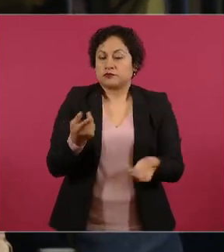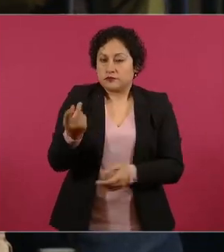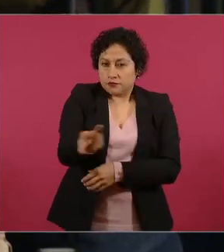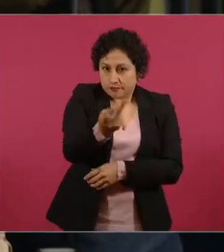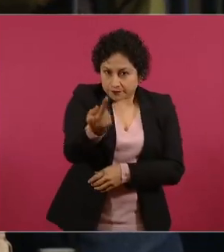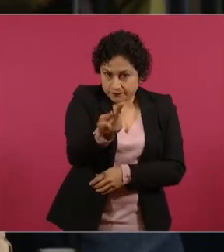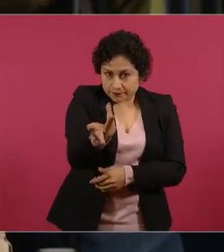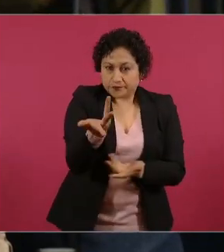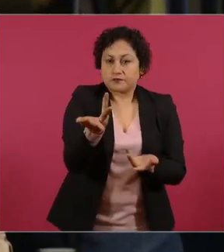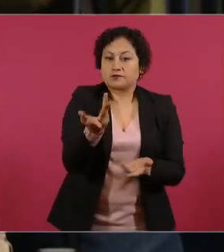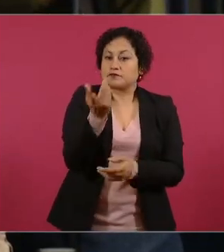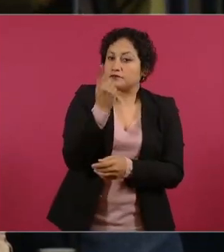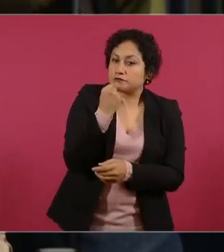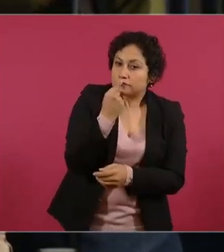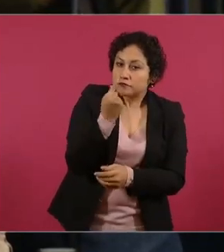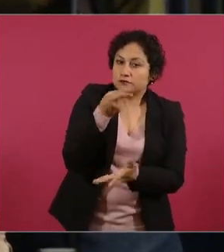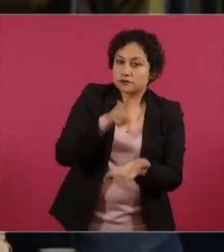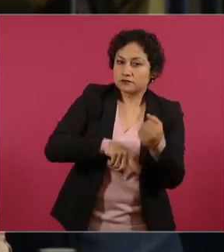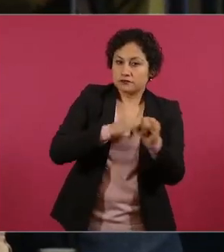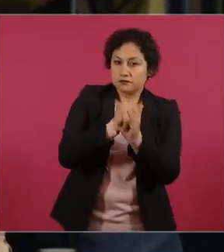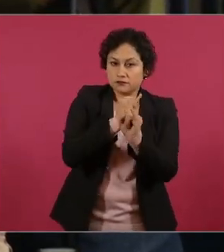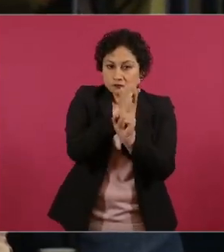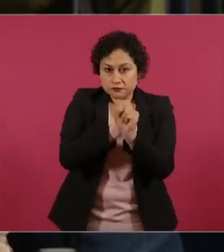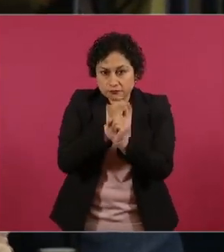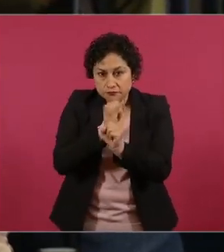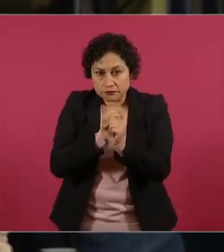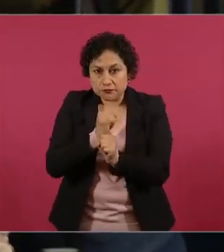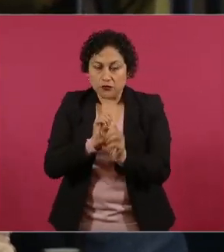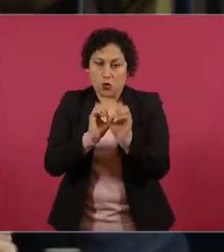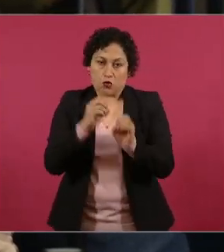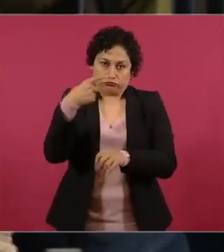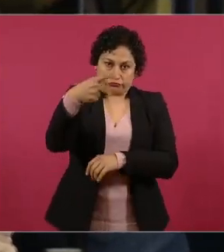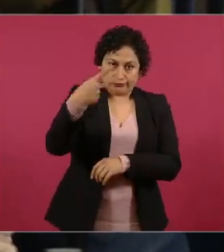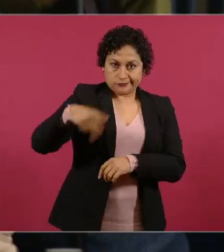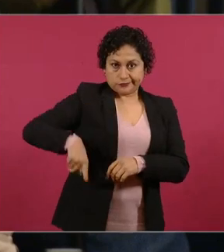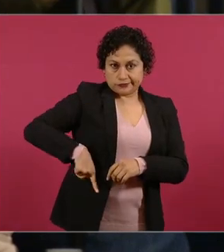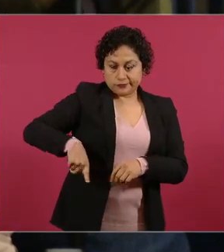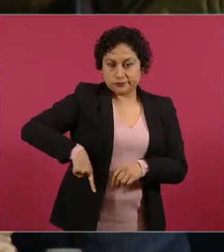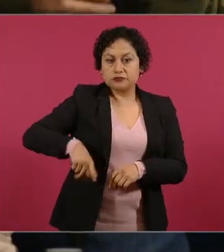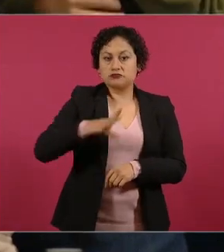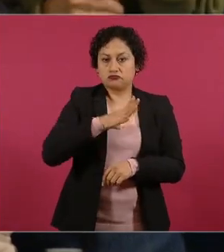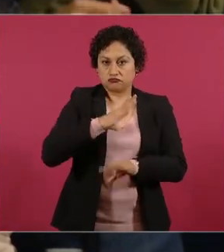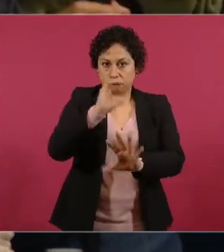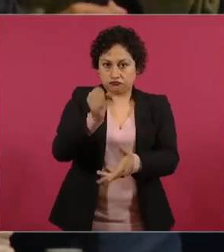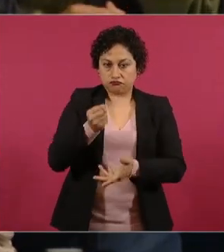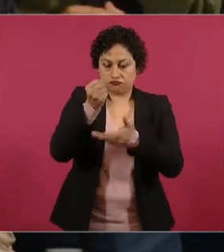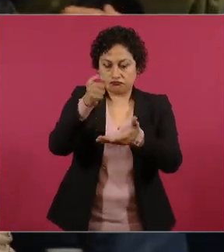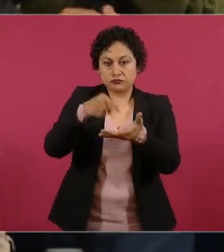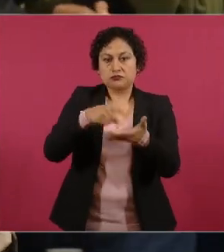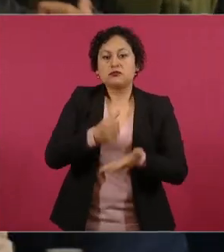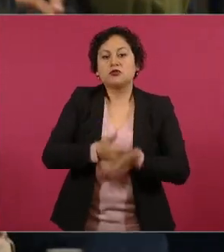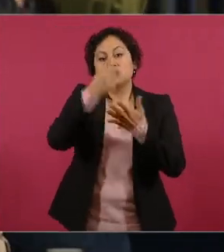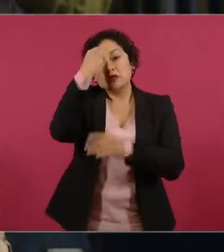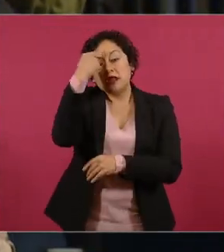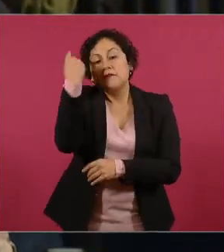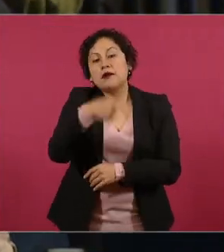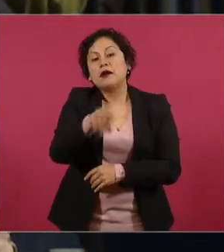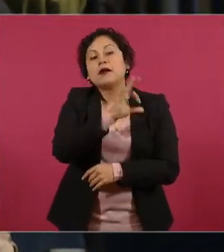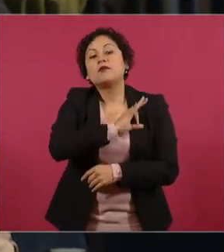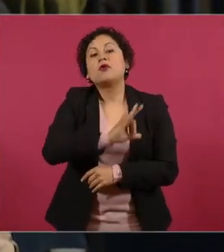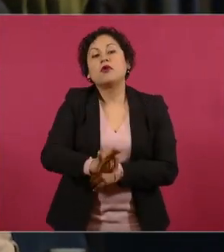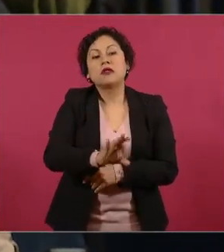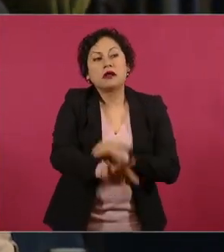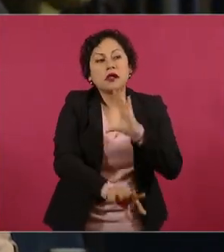pues, todos estos recursos que tiene el Estado mexicano se pueda llegar pronto a saber quién pues hizo esta vulneración,